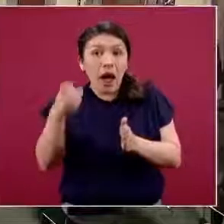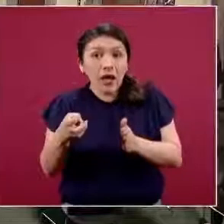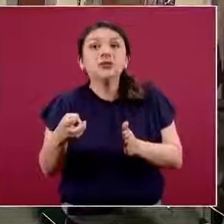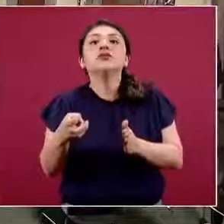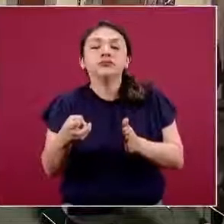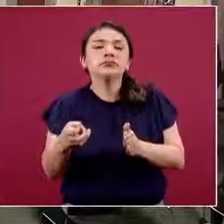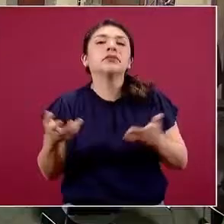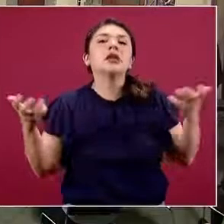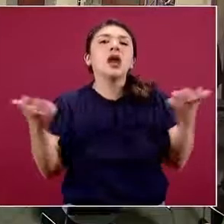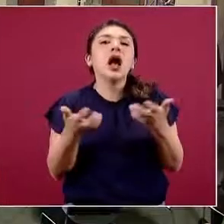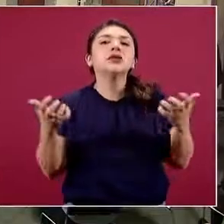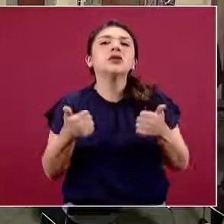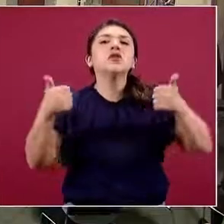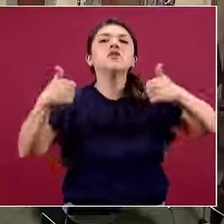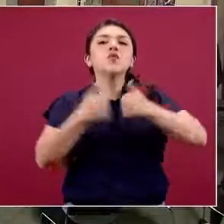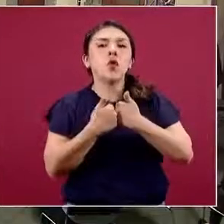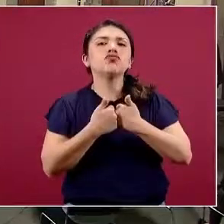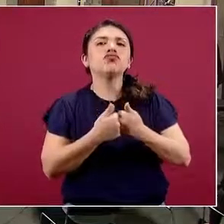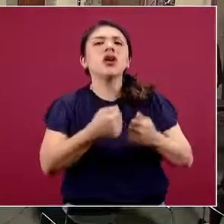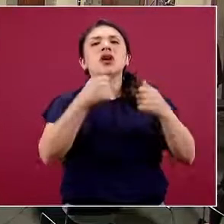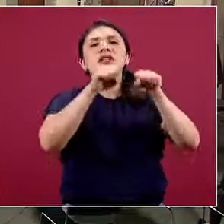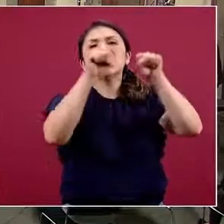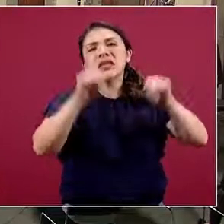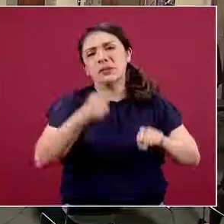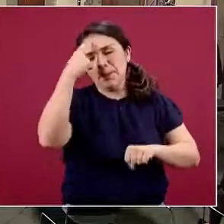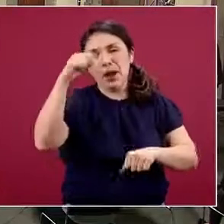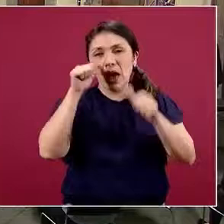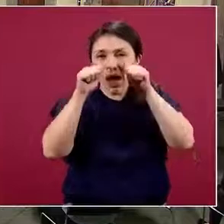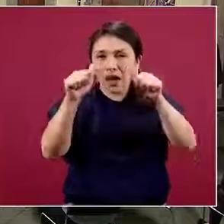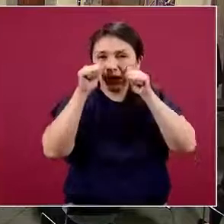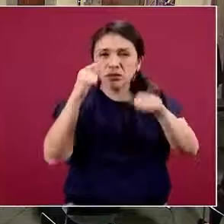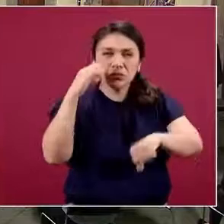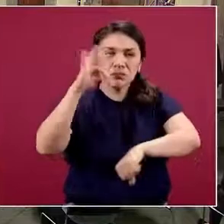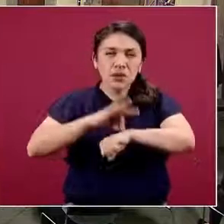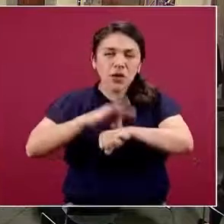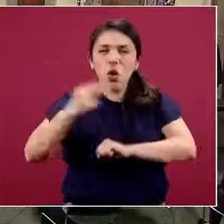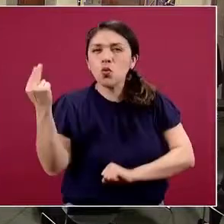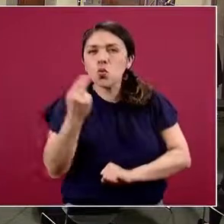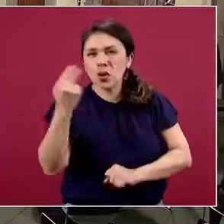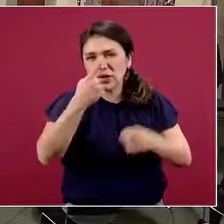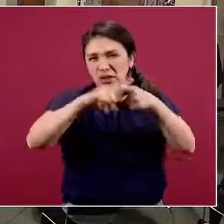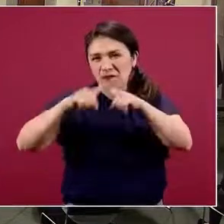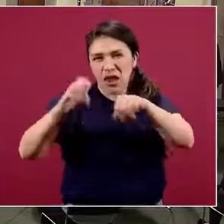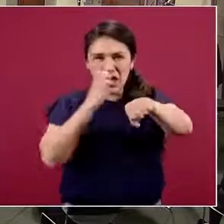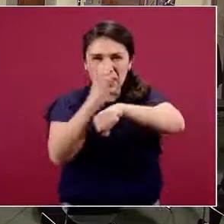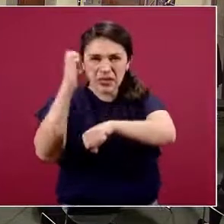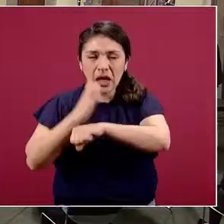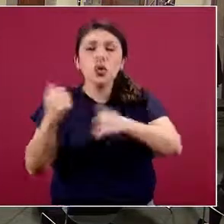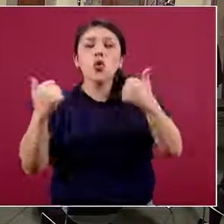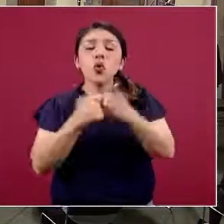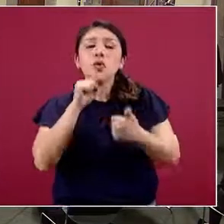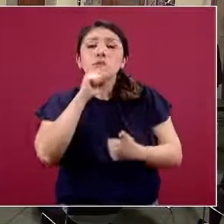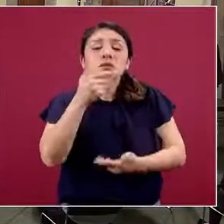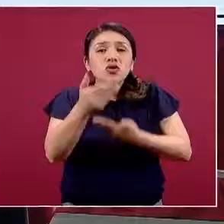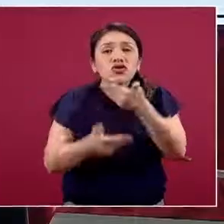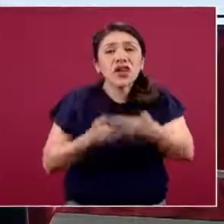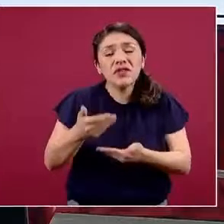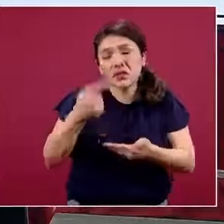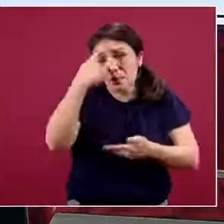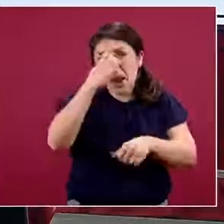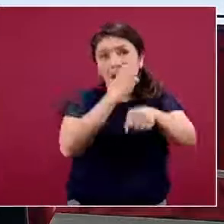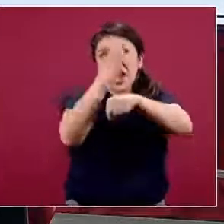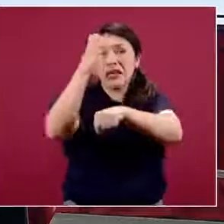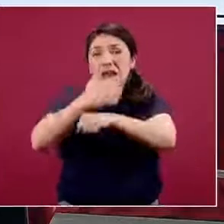eso se hace a través de los sistemas de atención médica de urgencias de las entidades federativas y la coordinación con los servicios estatales de